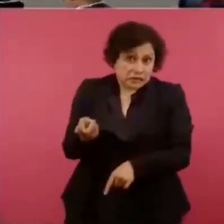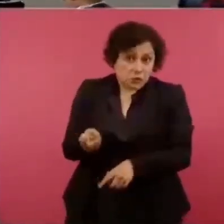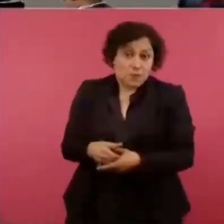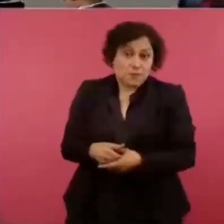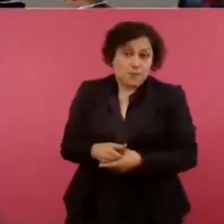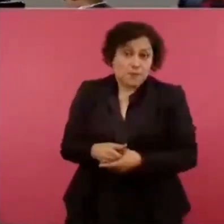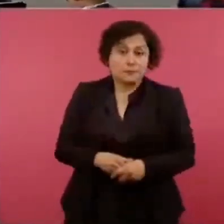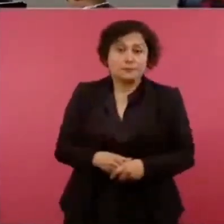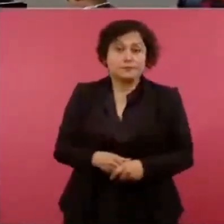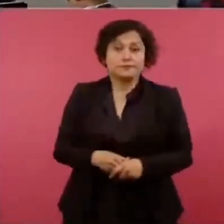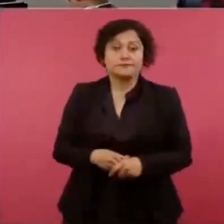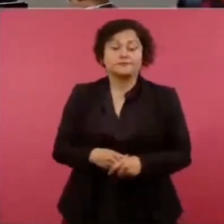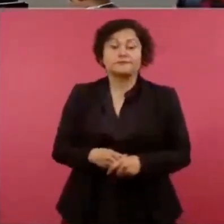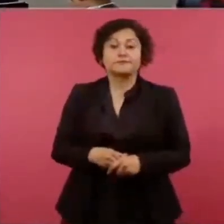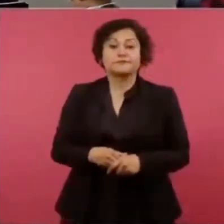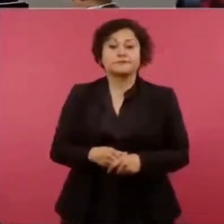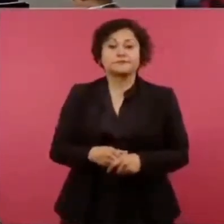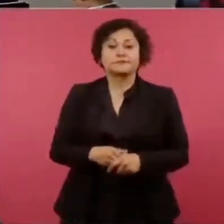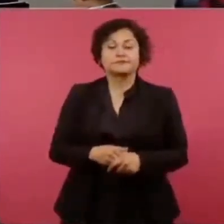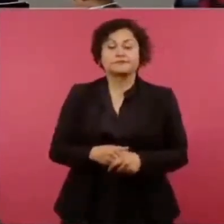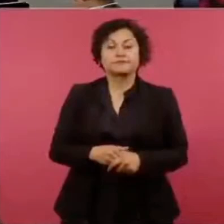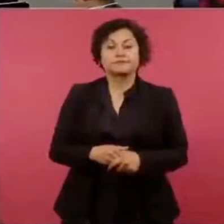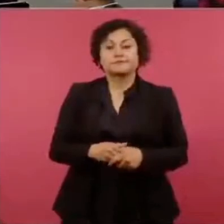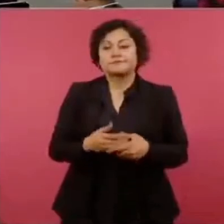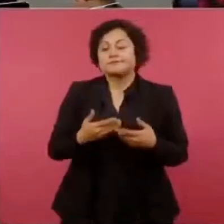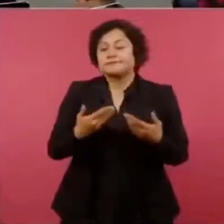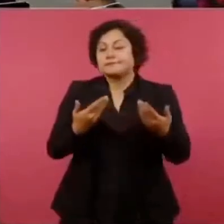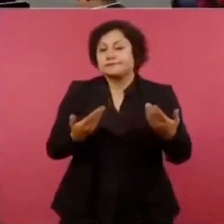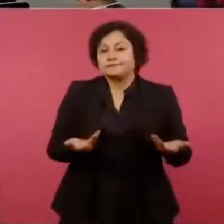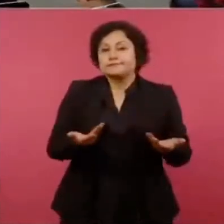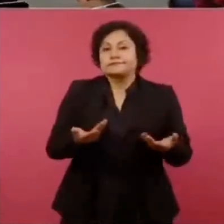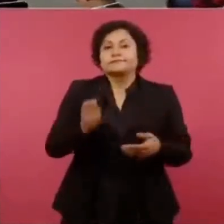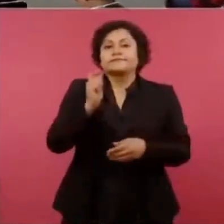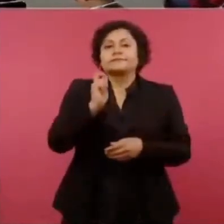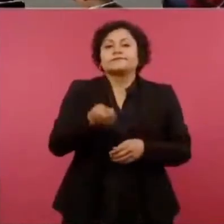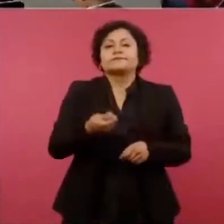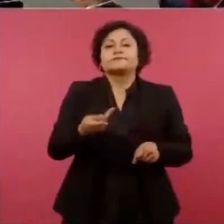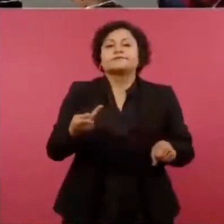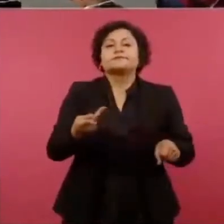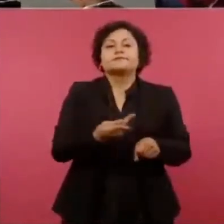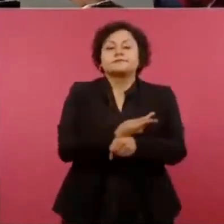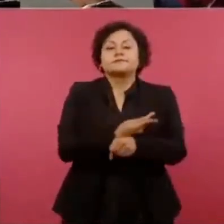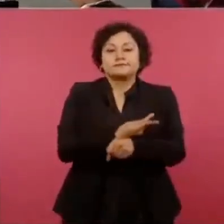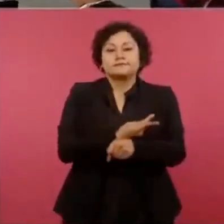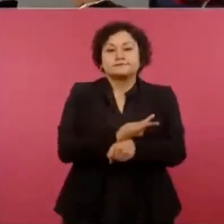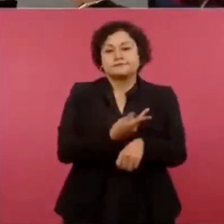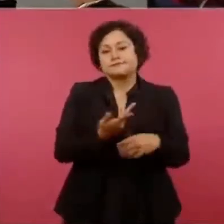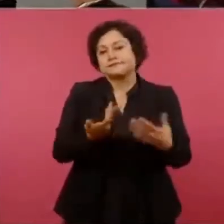Entonces, se requiere estar